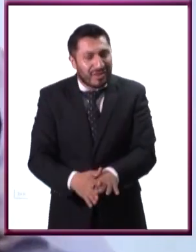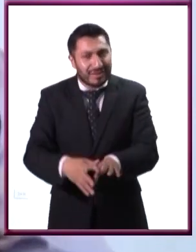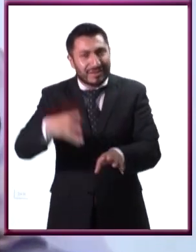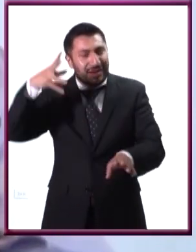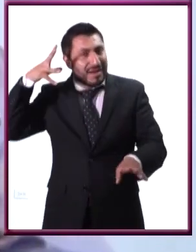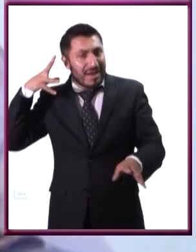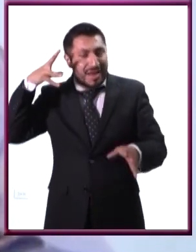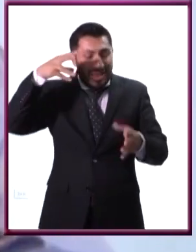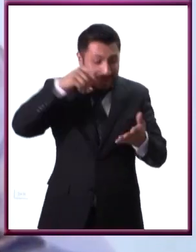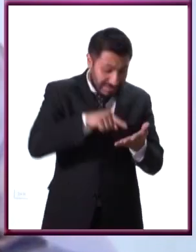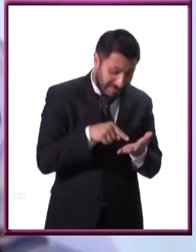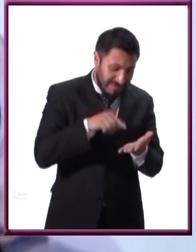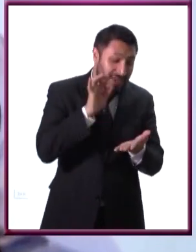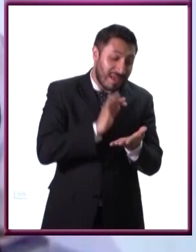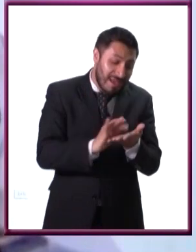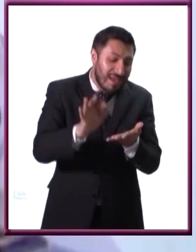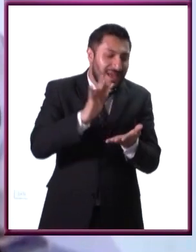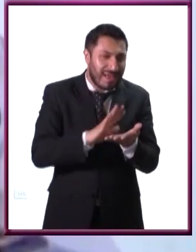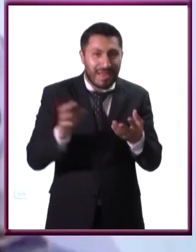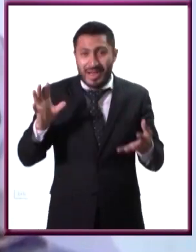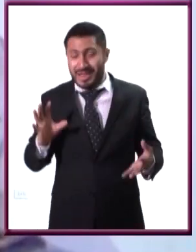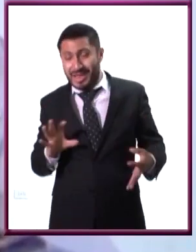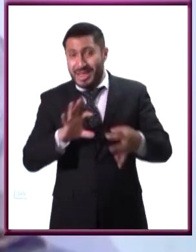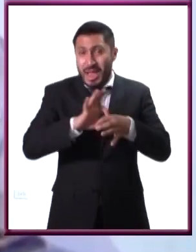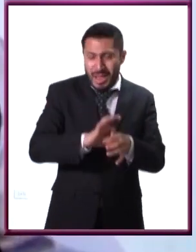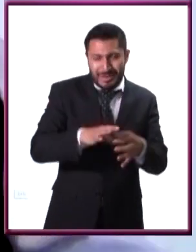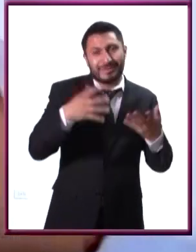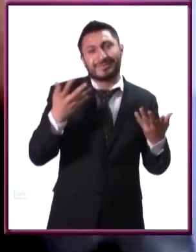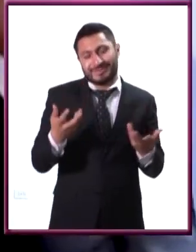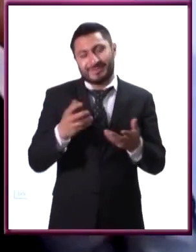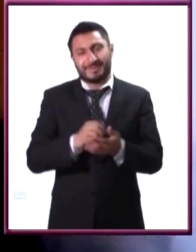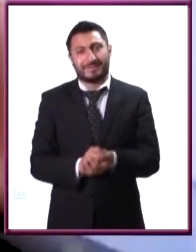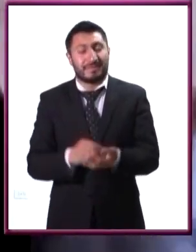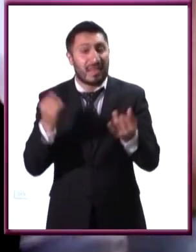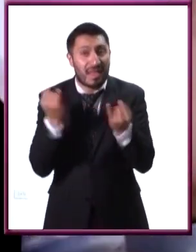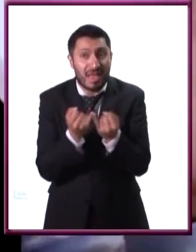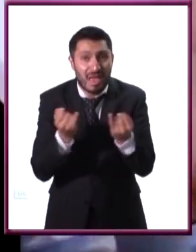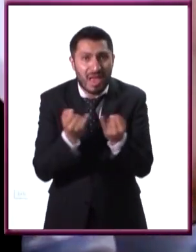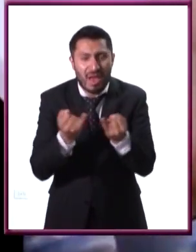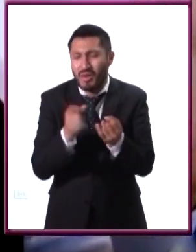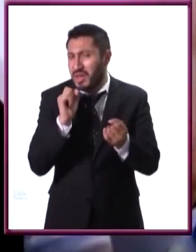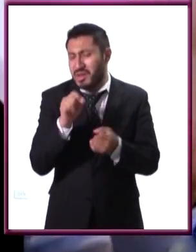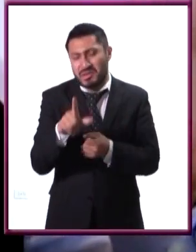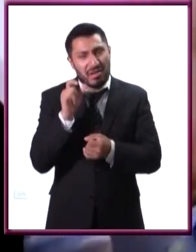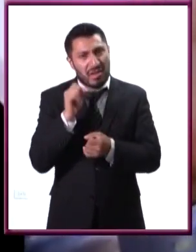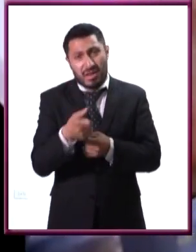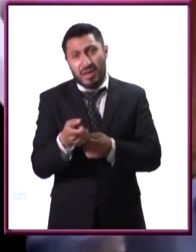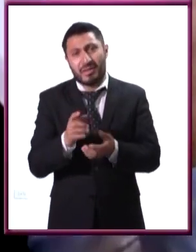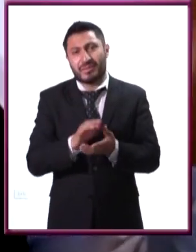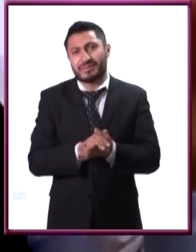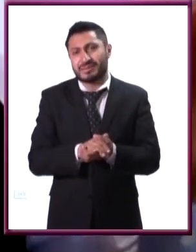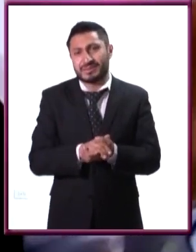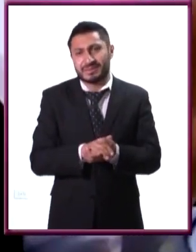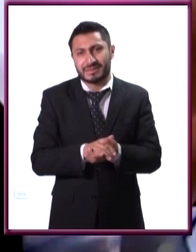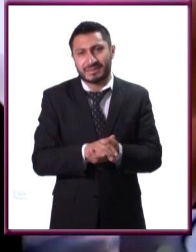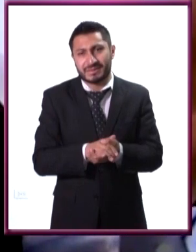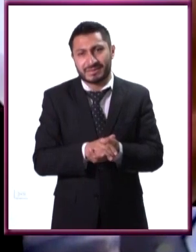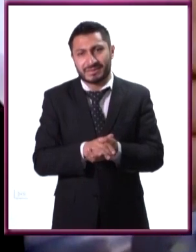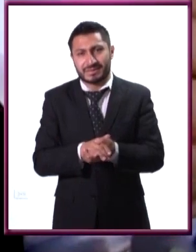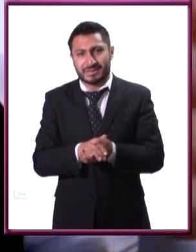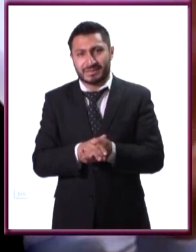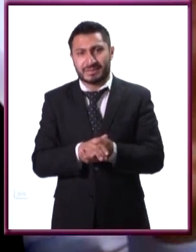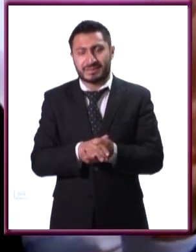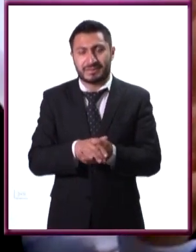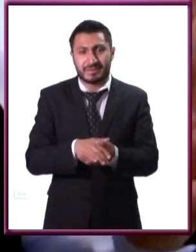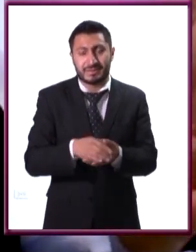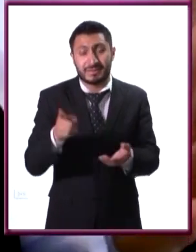la jalas y la traes a la memoria RAM y la puedes procesar en la pantalla. El mismo proceso que ocurre, o muy similar